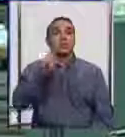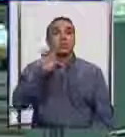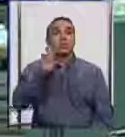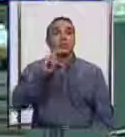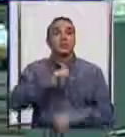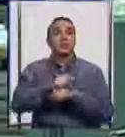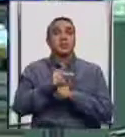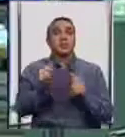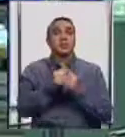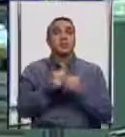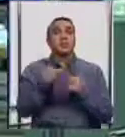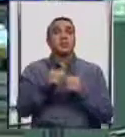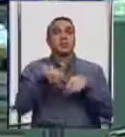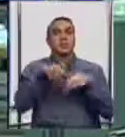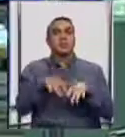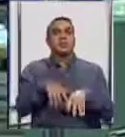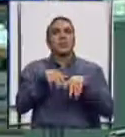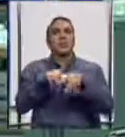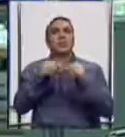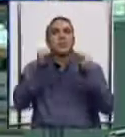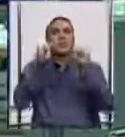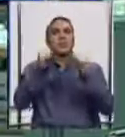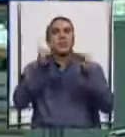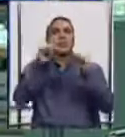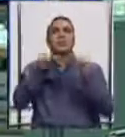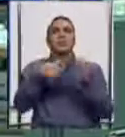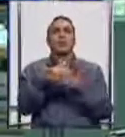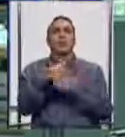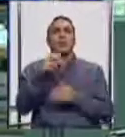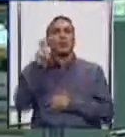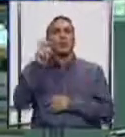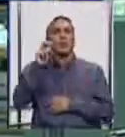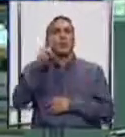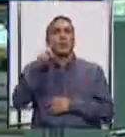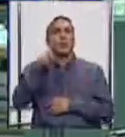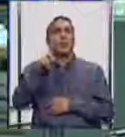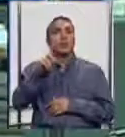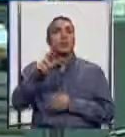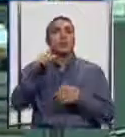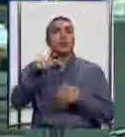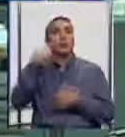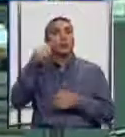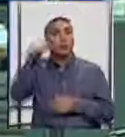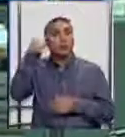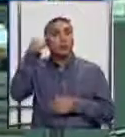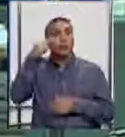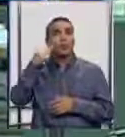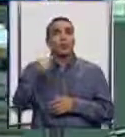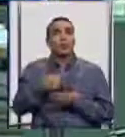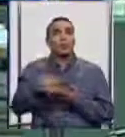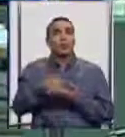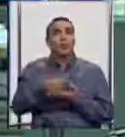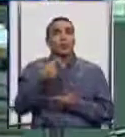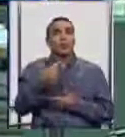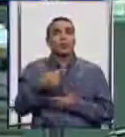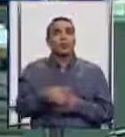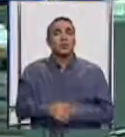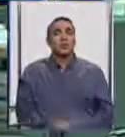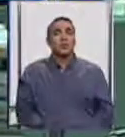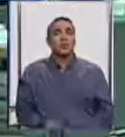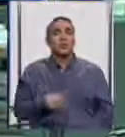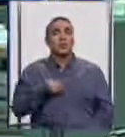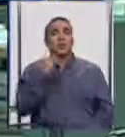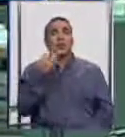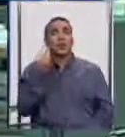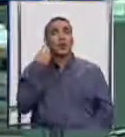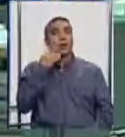Y con respecto a las marchas y protestas de la dirigencia del movimiento Creo, el gobernador del Guayas, Luis Monge, advirtió que la policía adoptará las respectivas